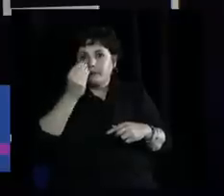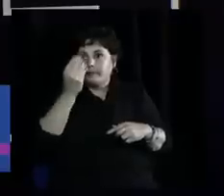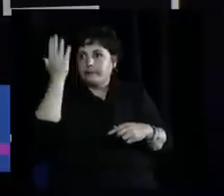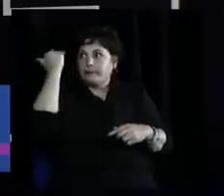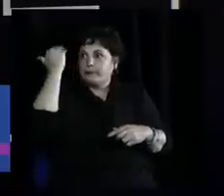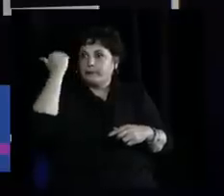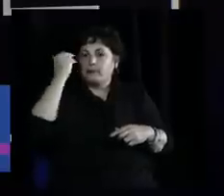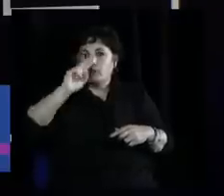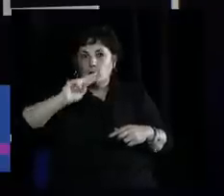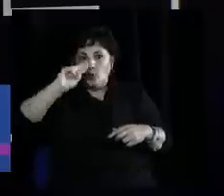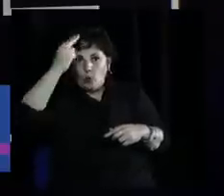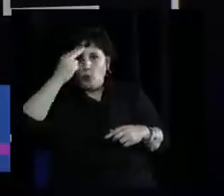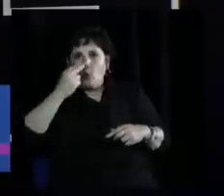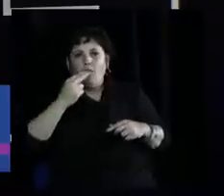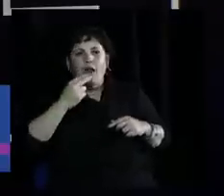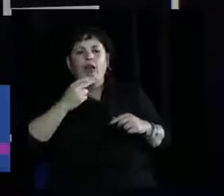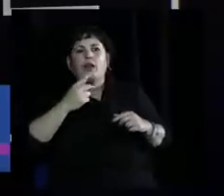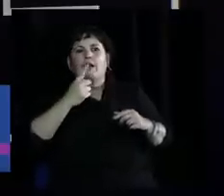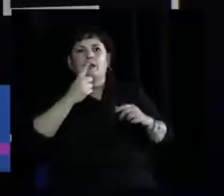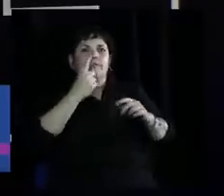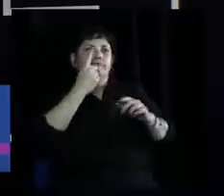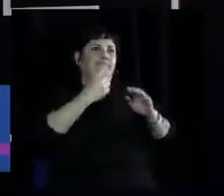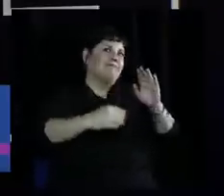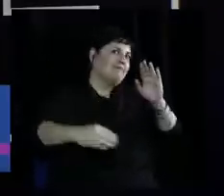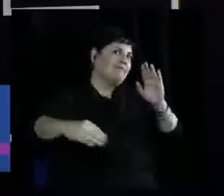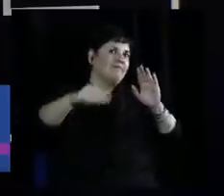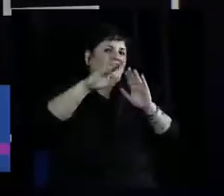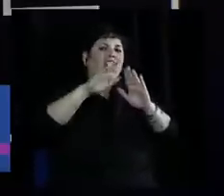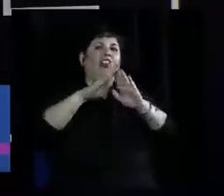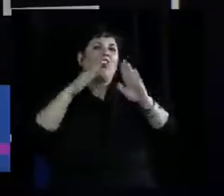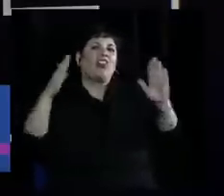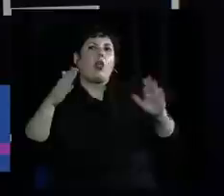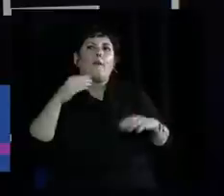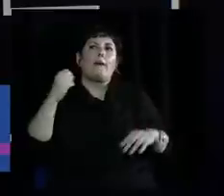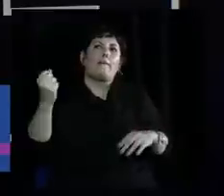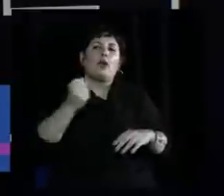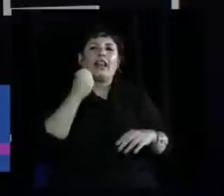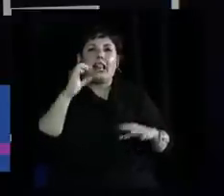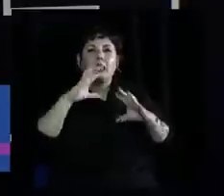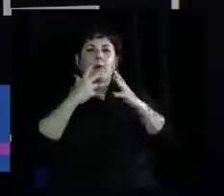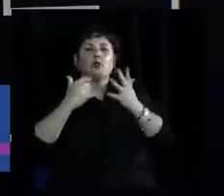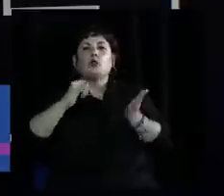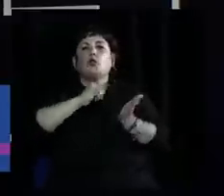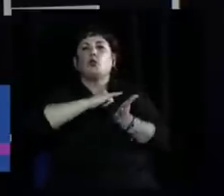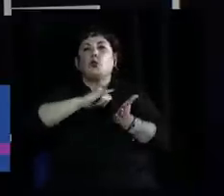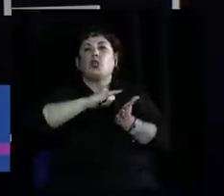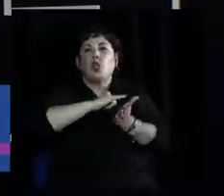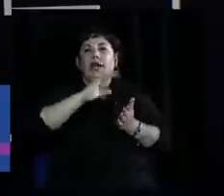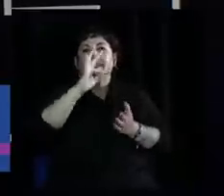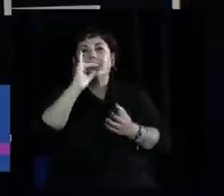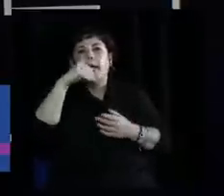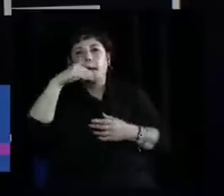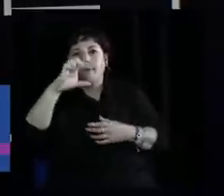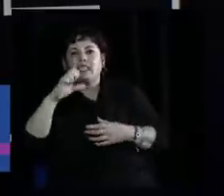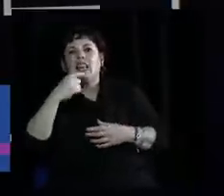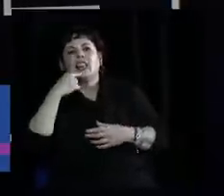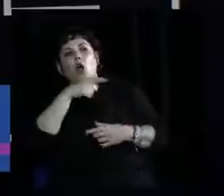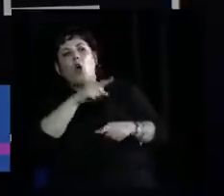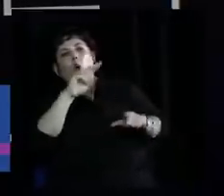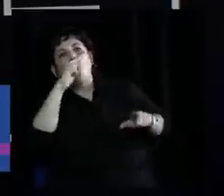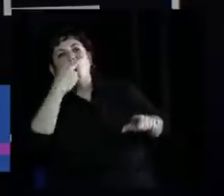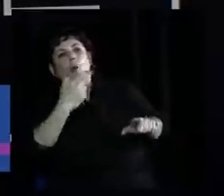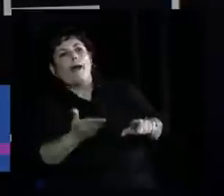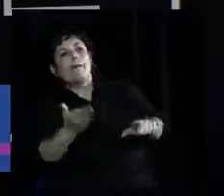pasada Uruguay ocupara la tapa de uno de los diarios más importantes del mundo, el New York Times, donde se señalaba que era el país con